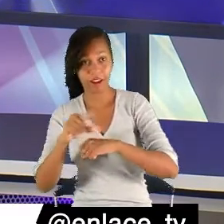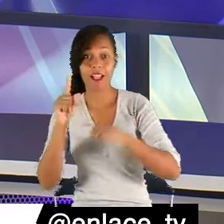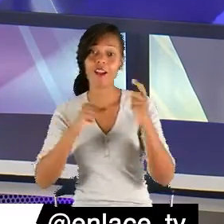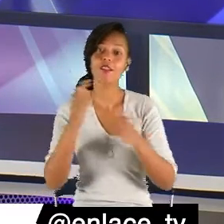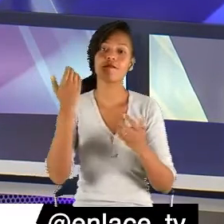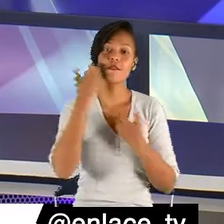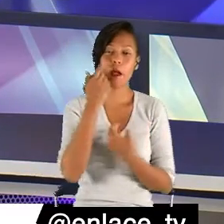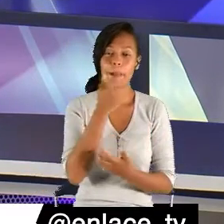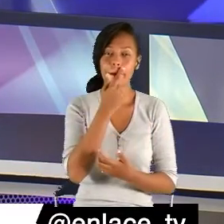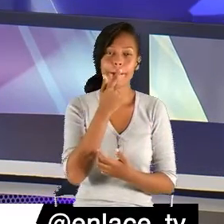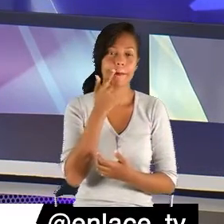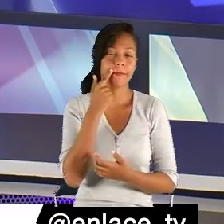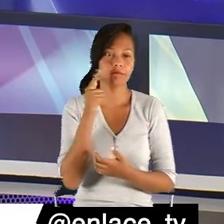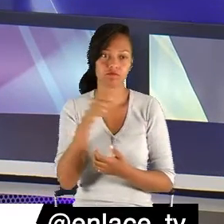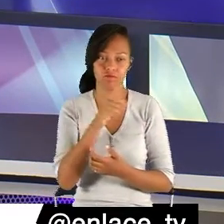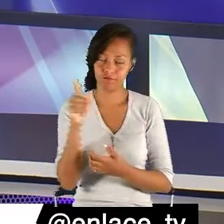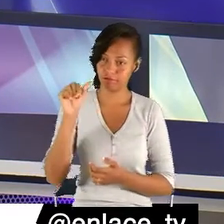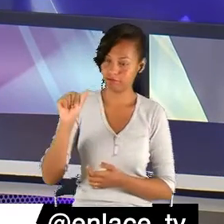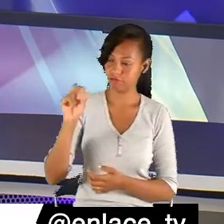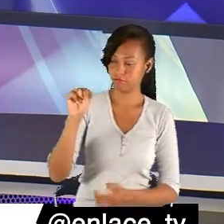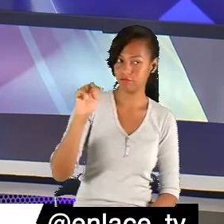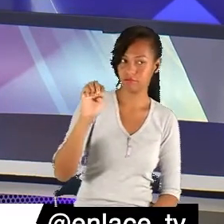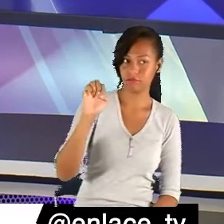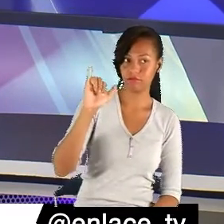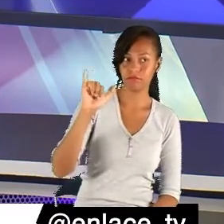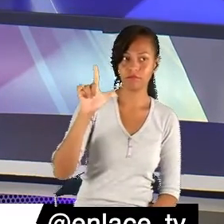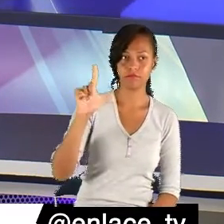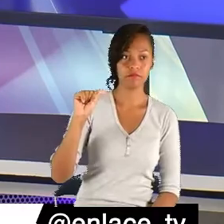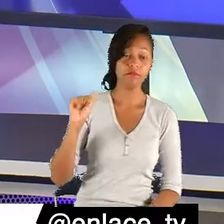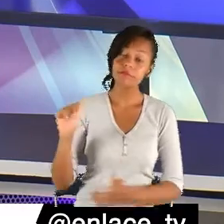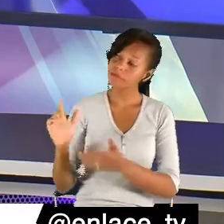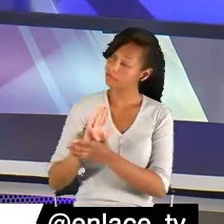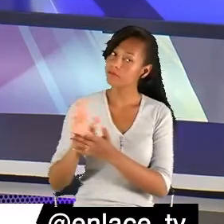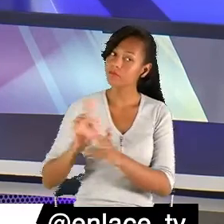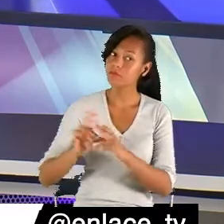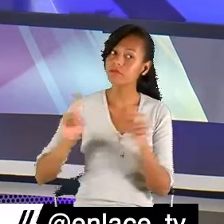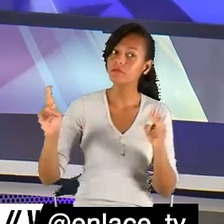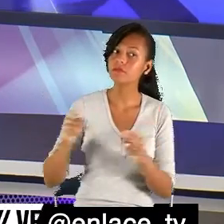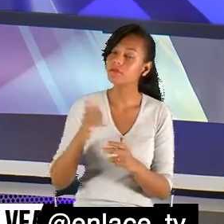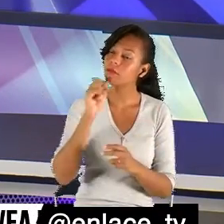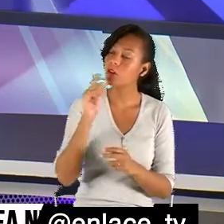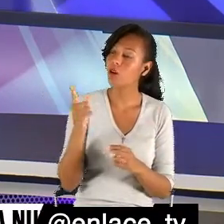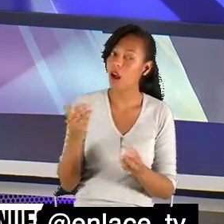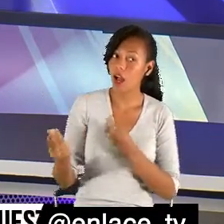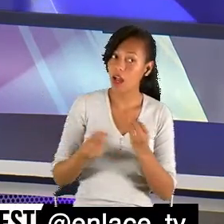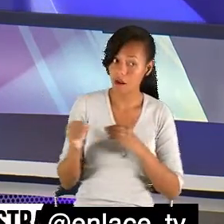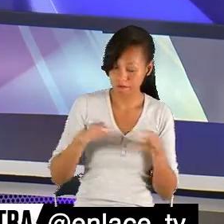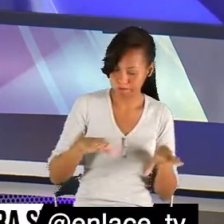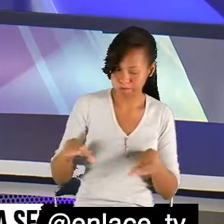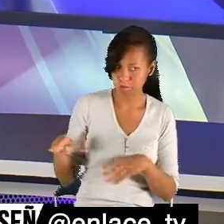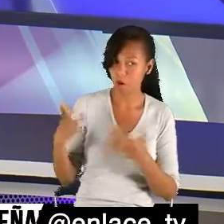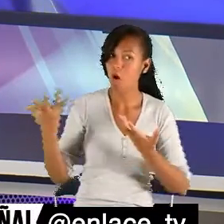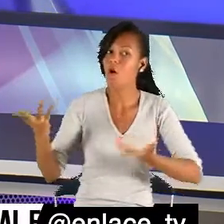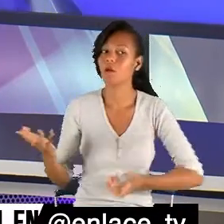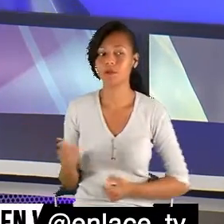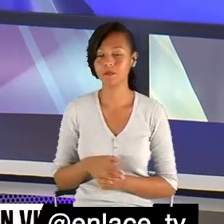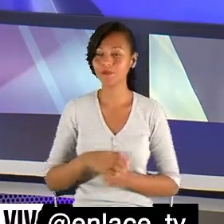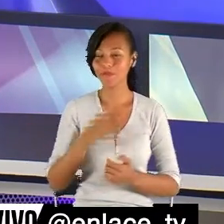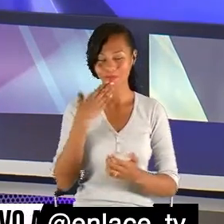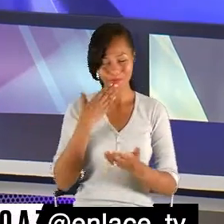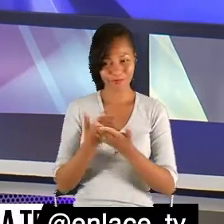nuestra periodista neil acogió nos entrega detalles de cómo transcurre esta jornada a esta hora del día neila muy